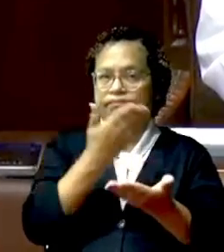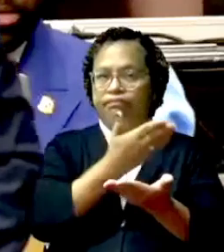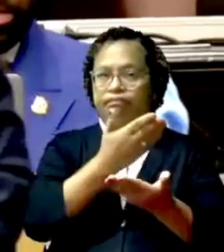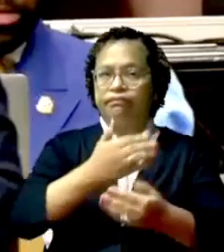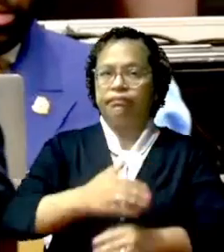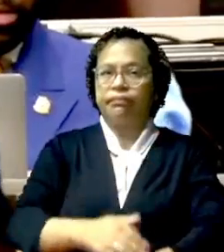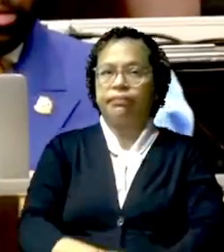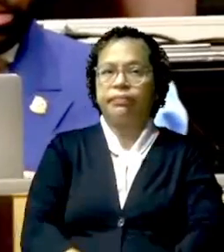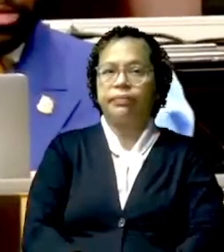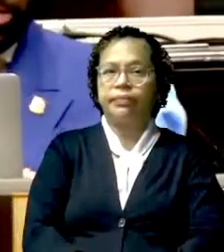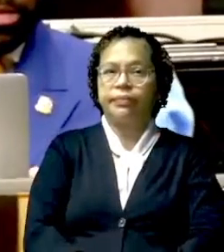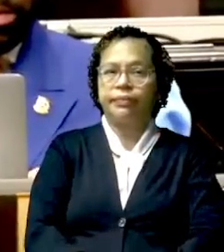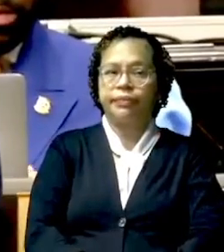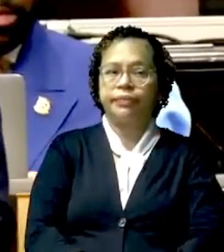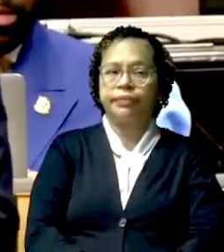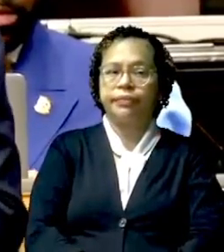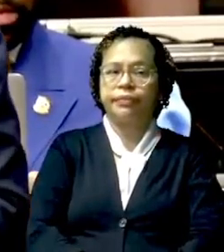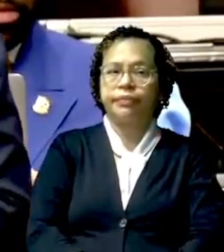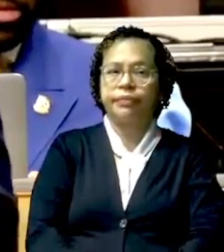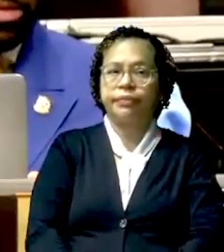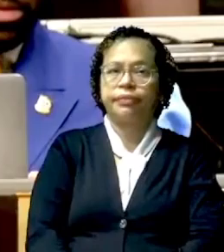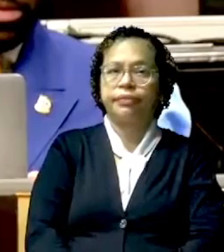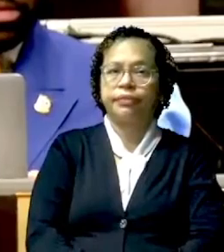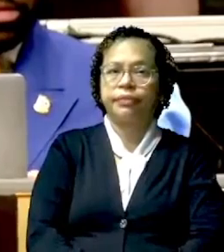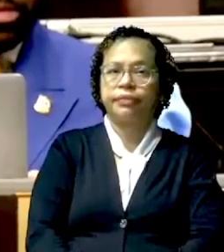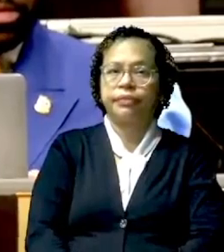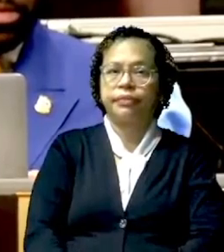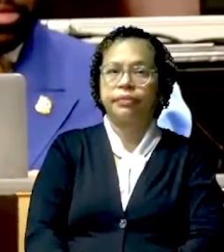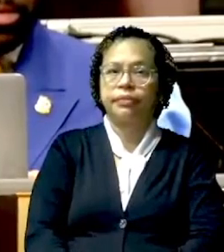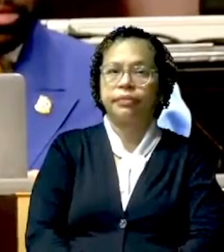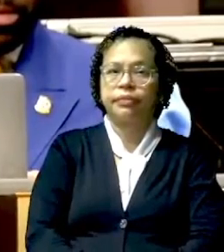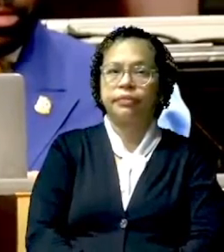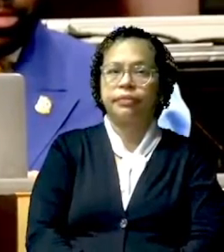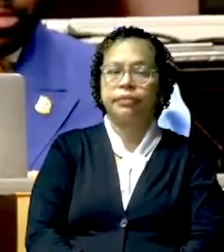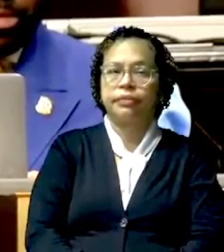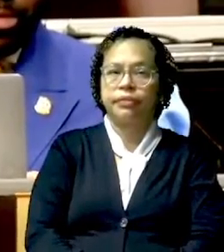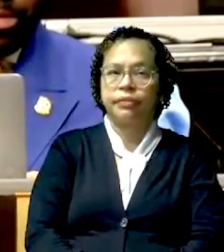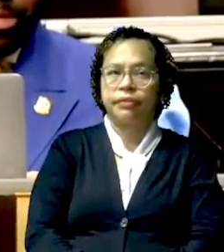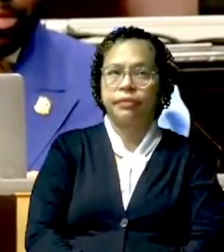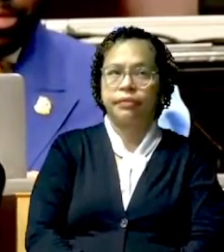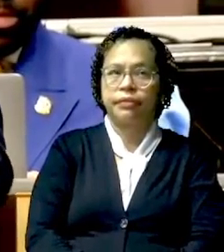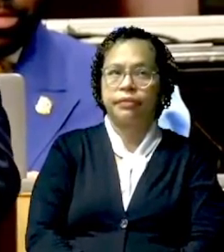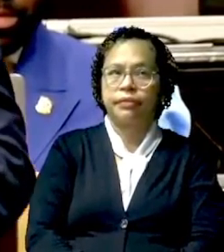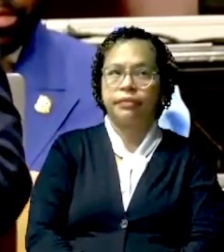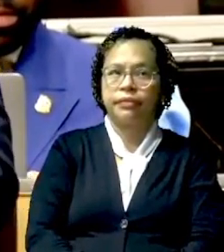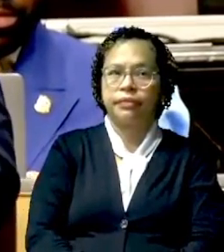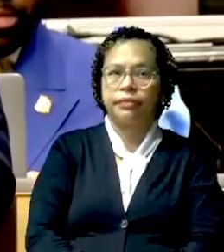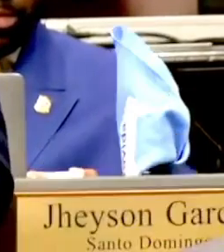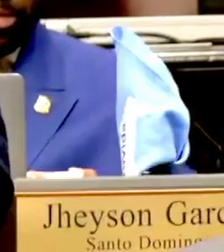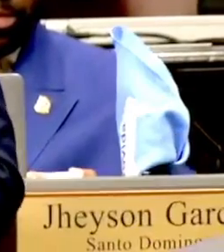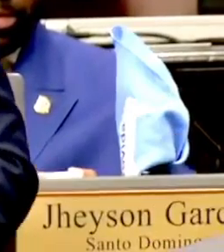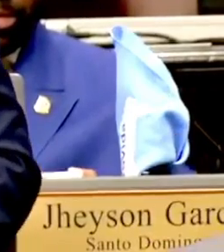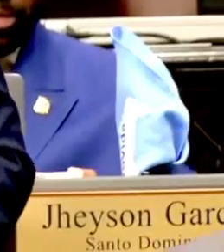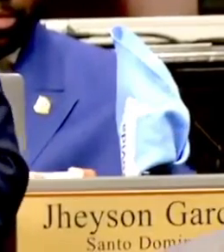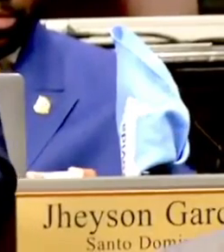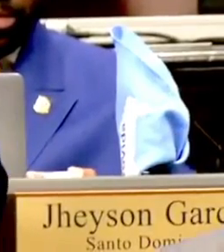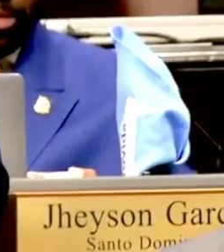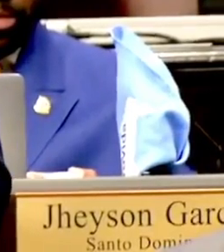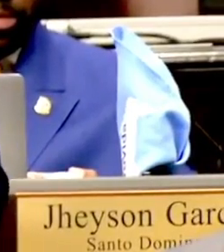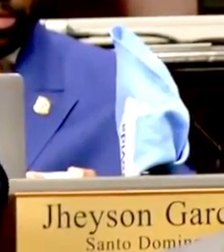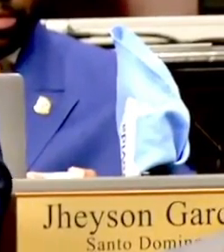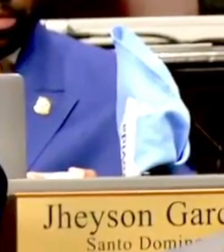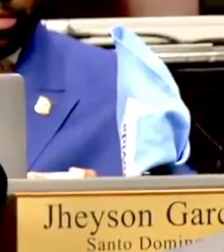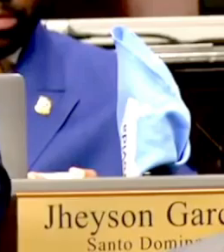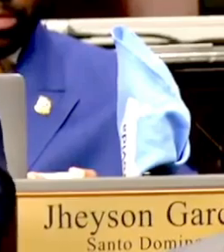Buenos días, presidente y bufete directivo. En virtud del artículo 93 de la Constitución de la